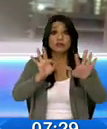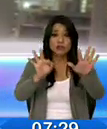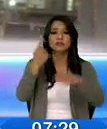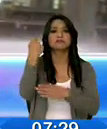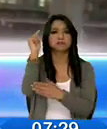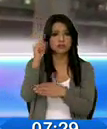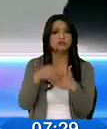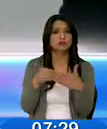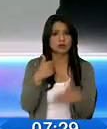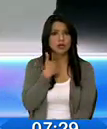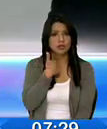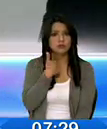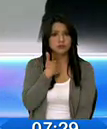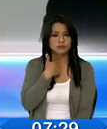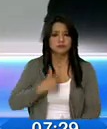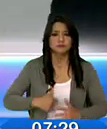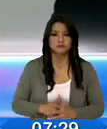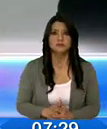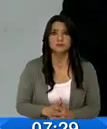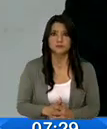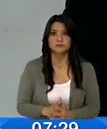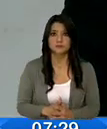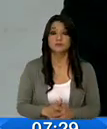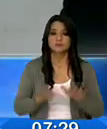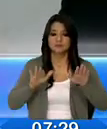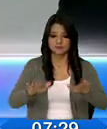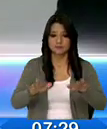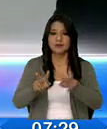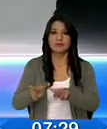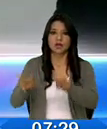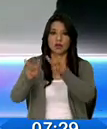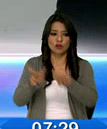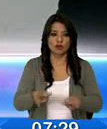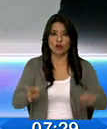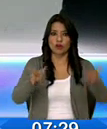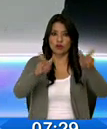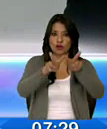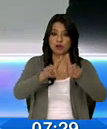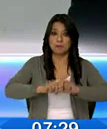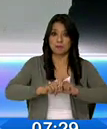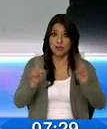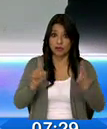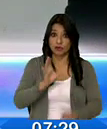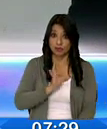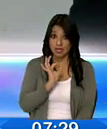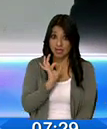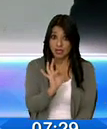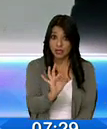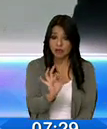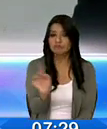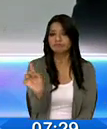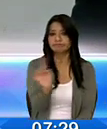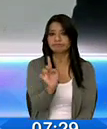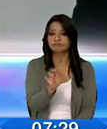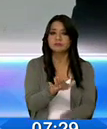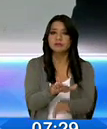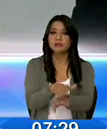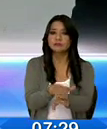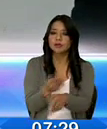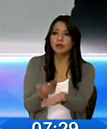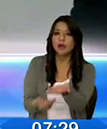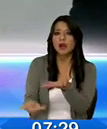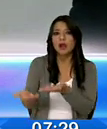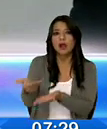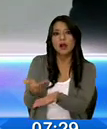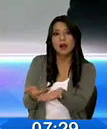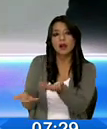millones de dólares. Que se llegó a establecer una tarifa que no fue de manera técnica, sino que es producto de una negociación